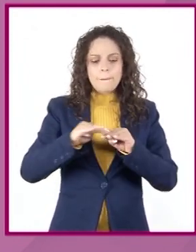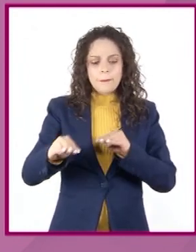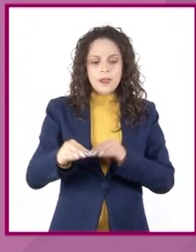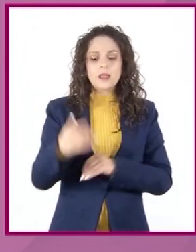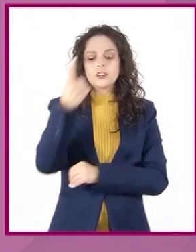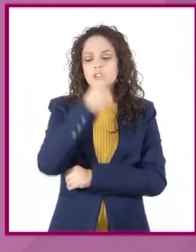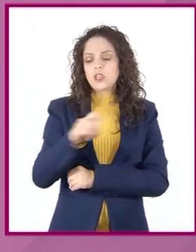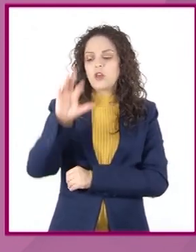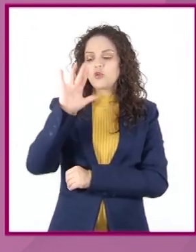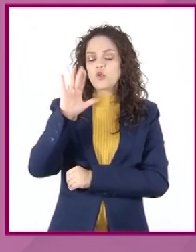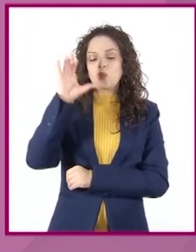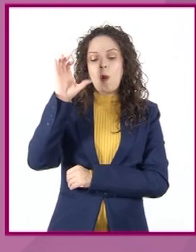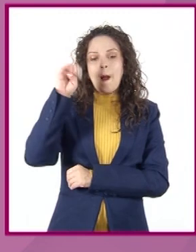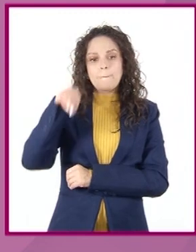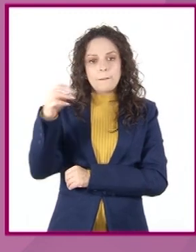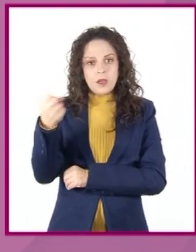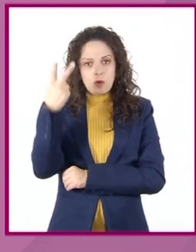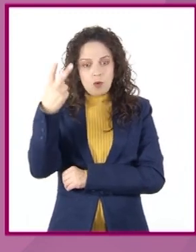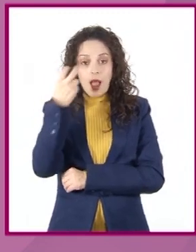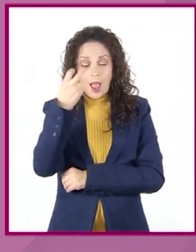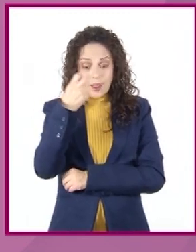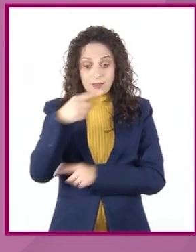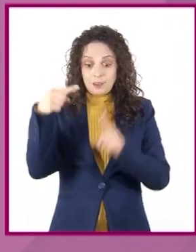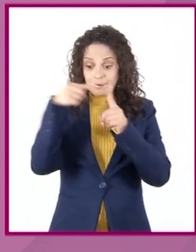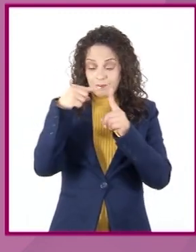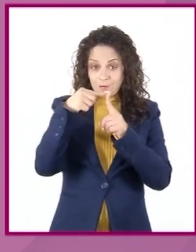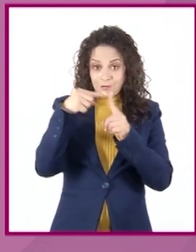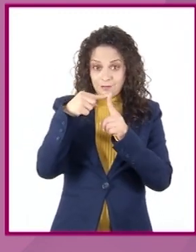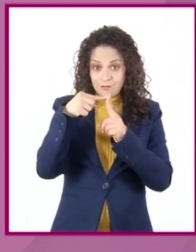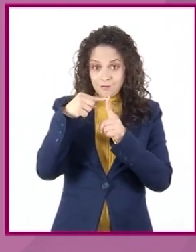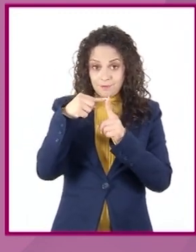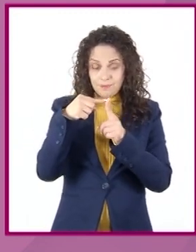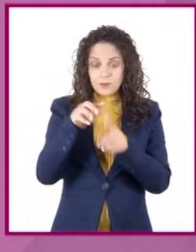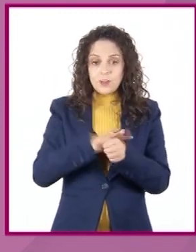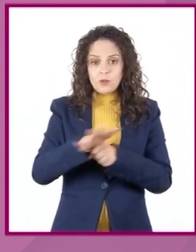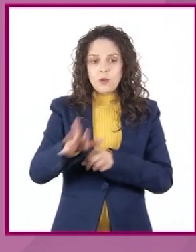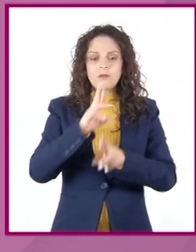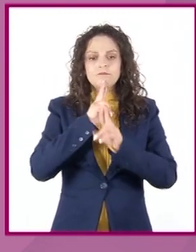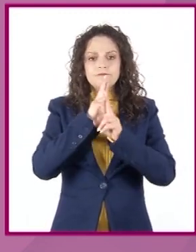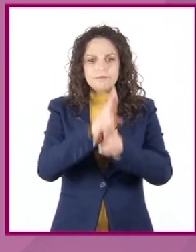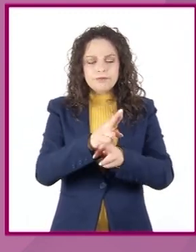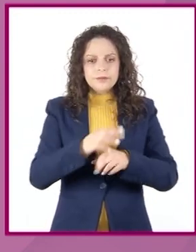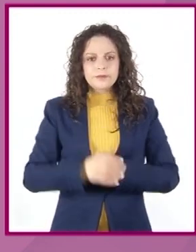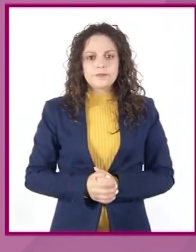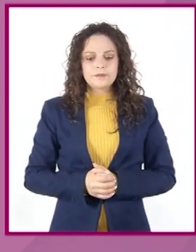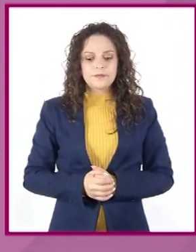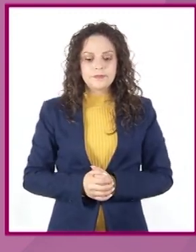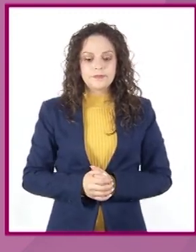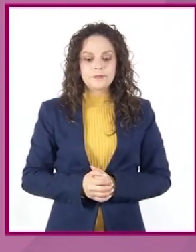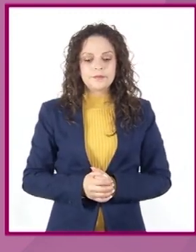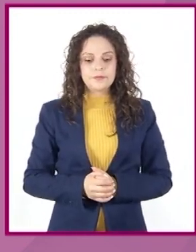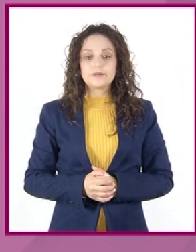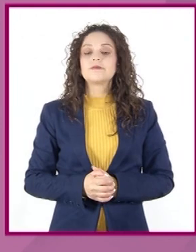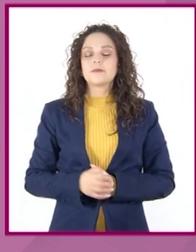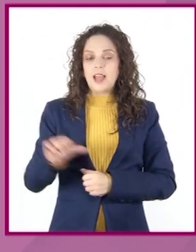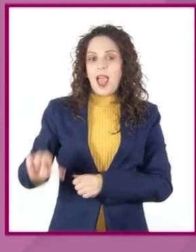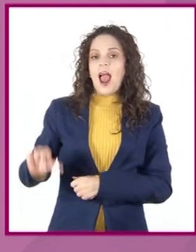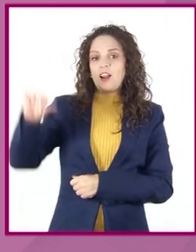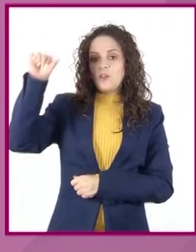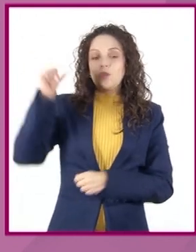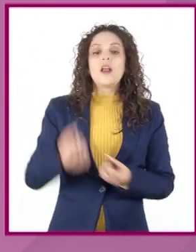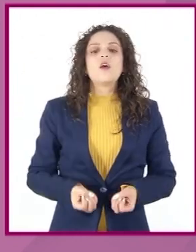dividimos 4.500 centímetros cúbicos entre 150 centímetros cuadrados, obtenemos la altura, que es de